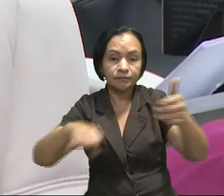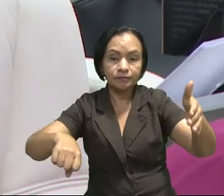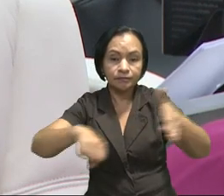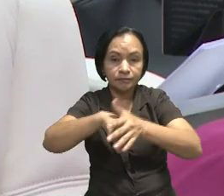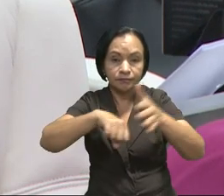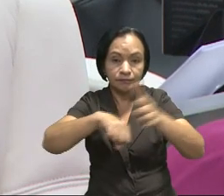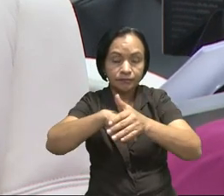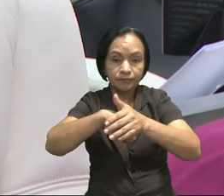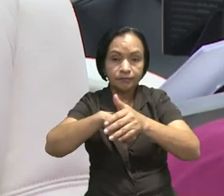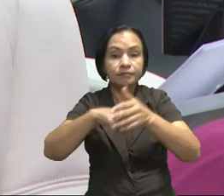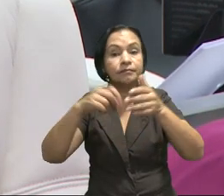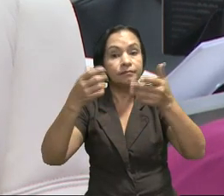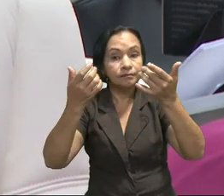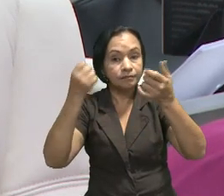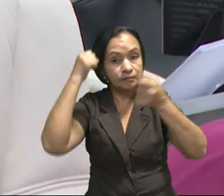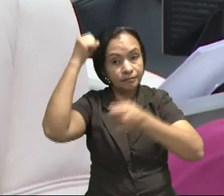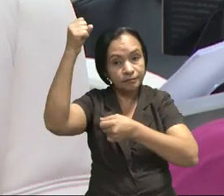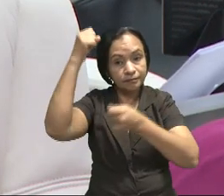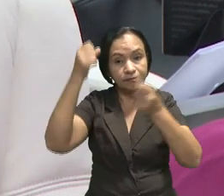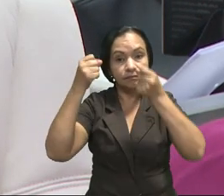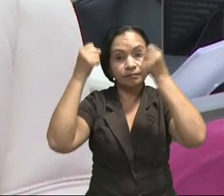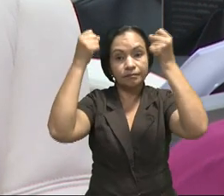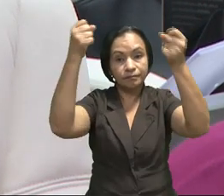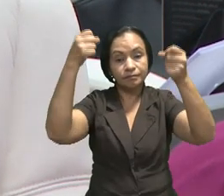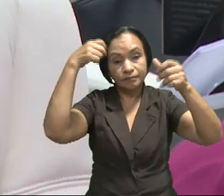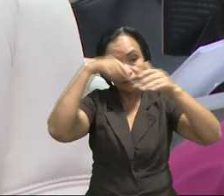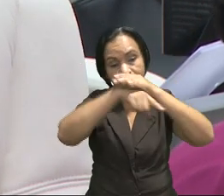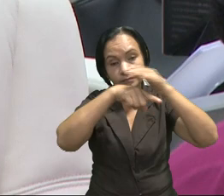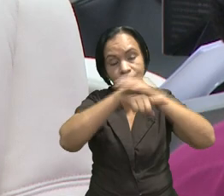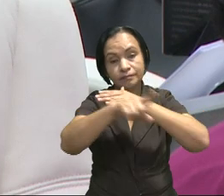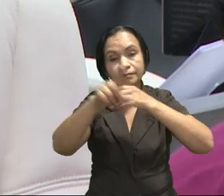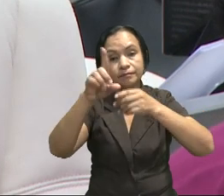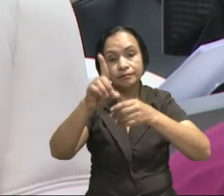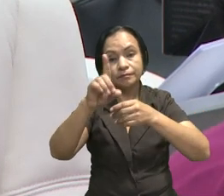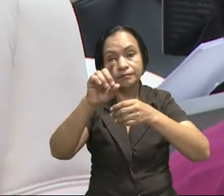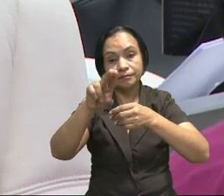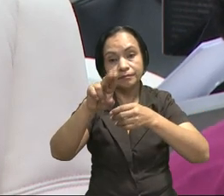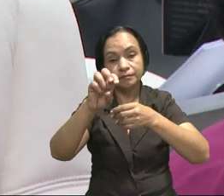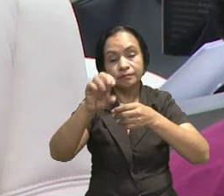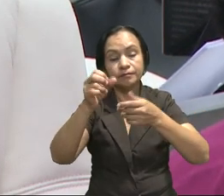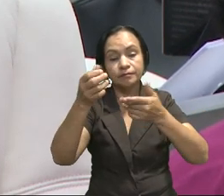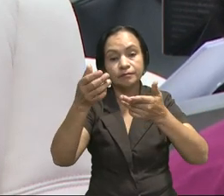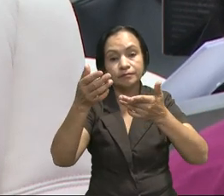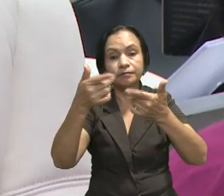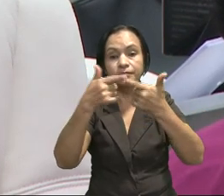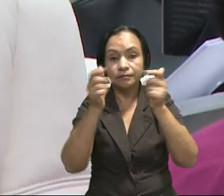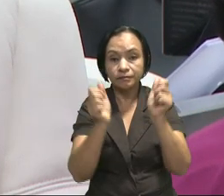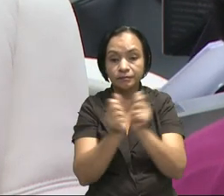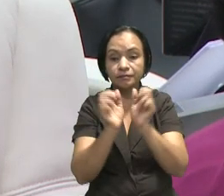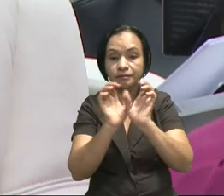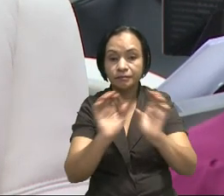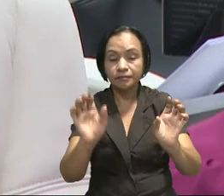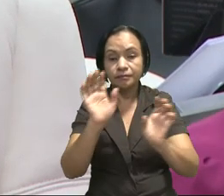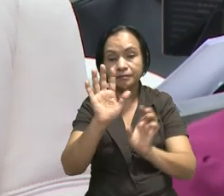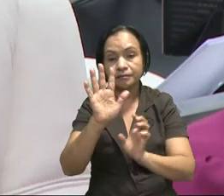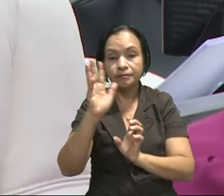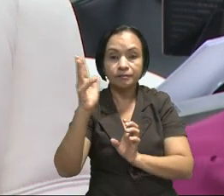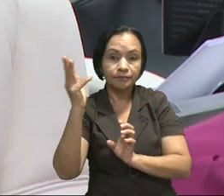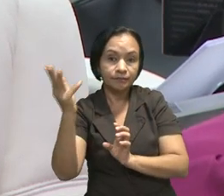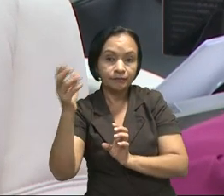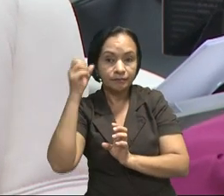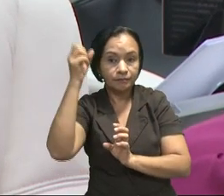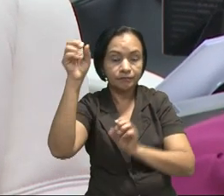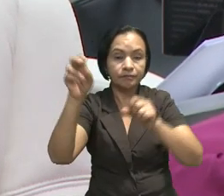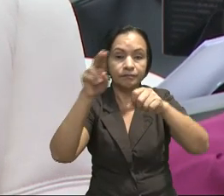fútbol, logrando coronarse campeón goleador con el equipo Dinamo de la categoría Mosquito. Posteriormente, en el 59, logró ser